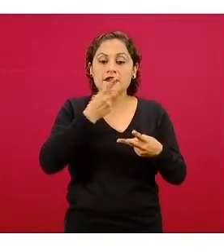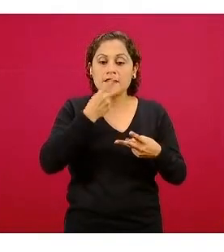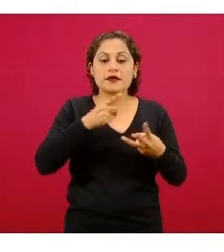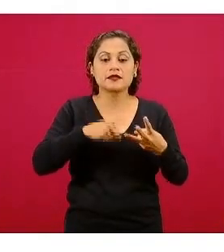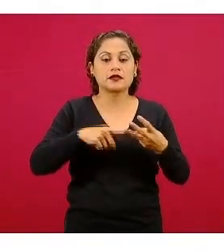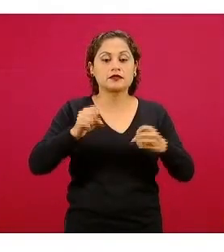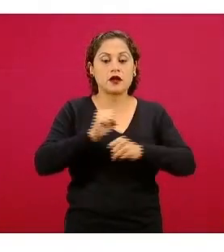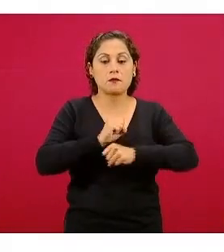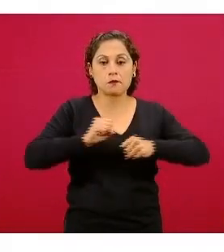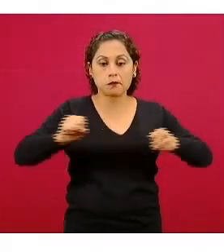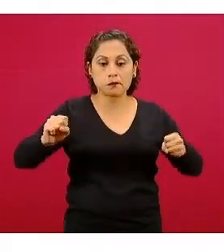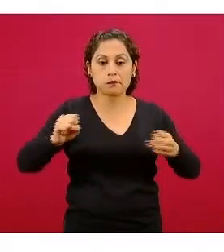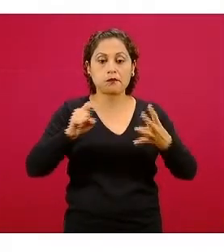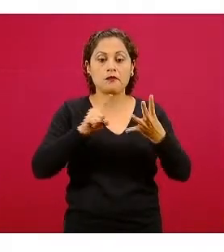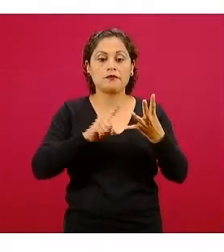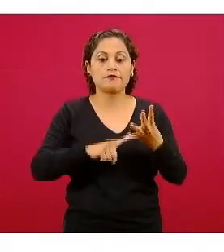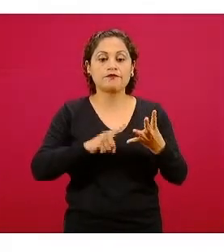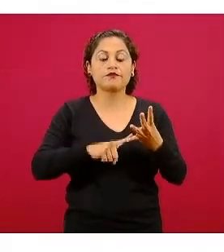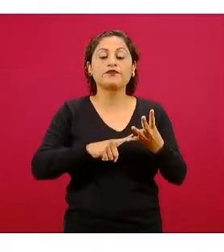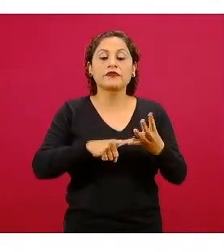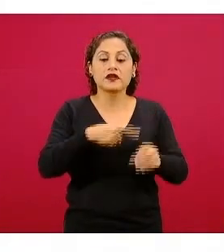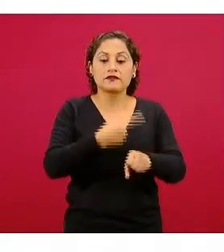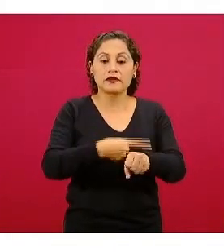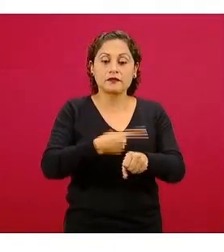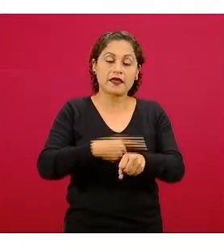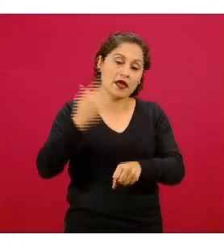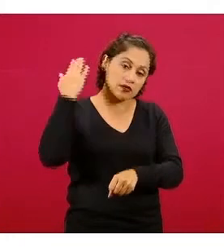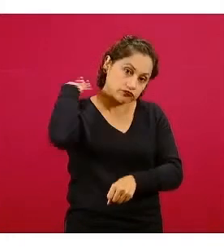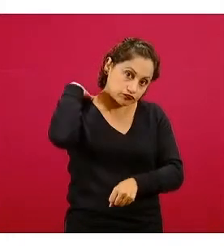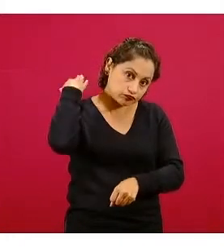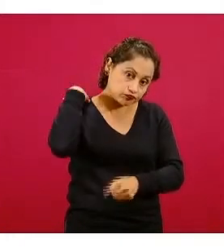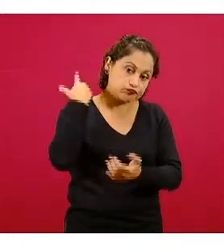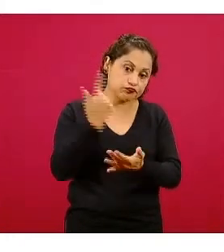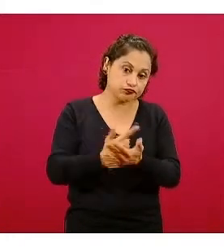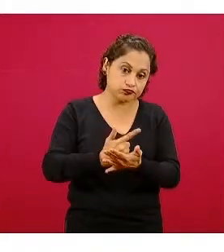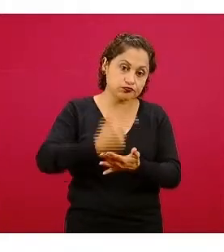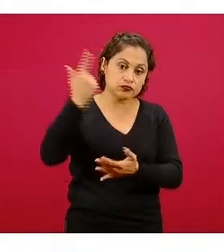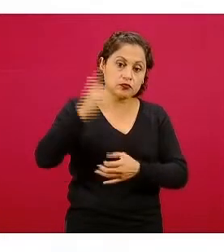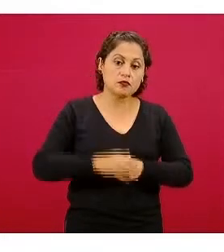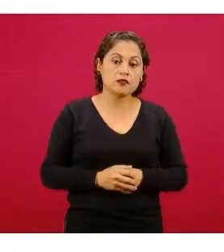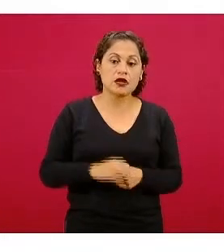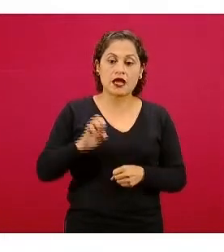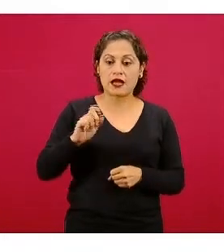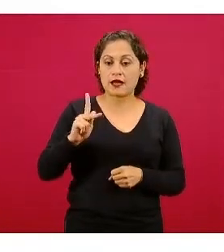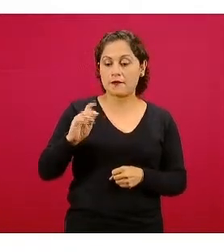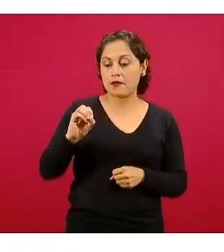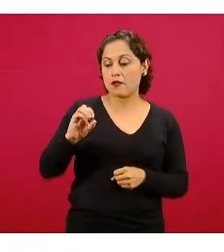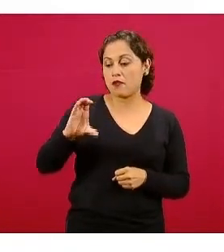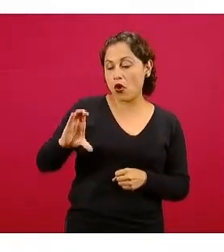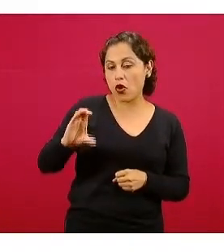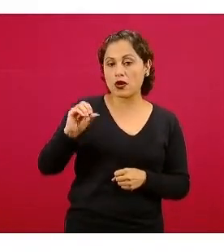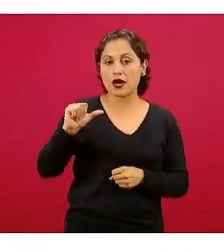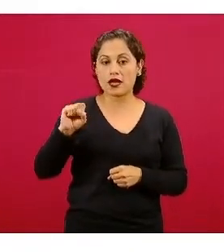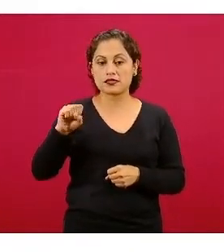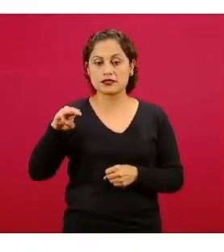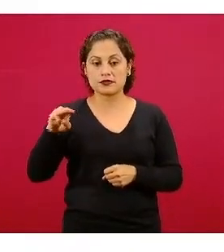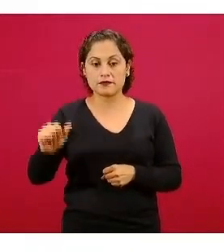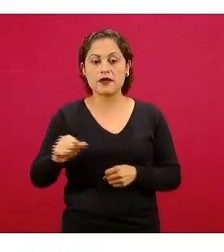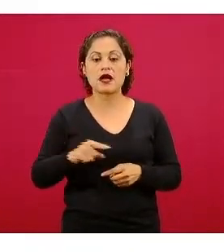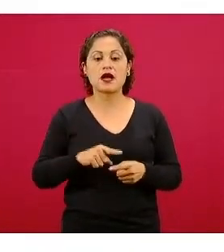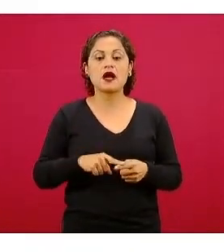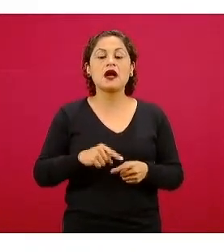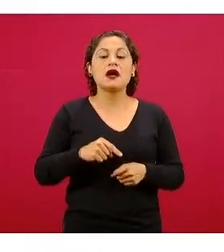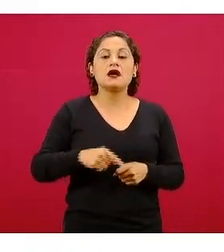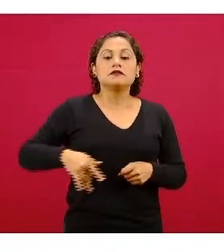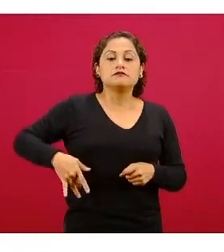mórbida, enfermedad pulmonar crónica, enfermedad y asma, insuficiencia renal, personas que